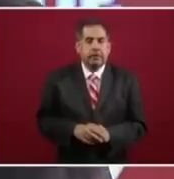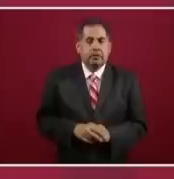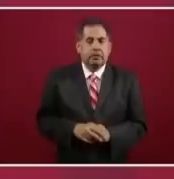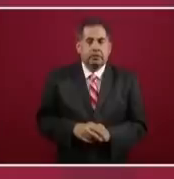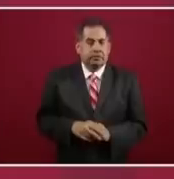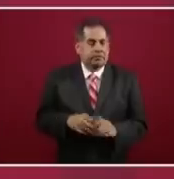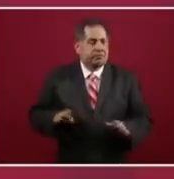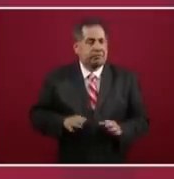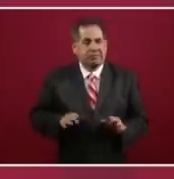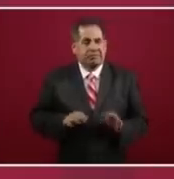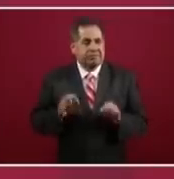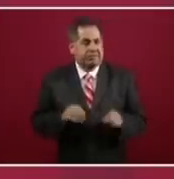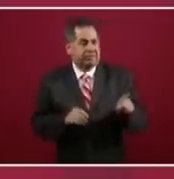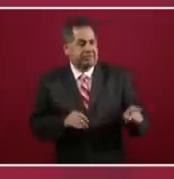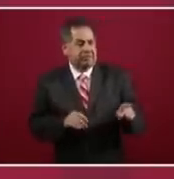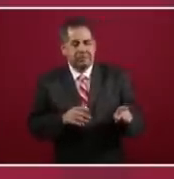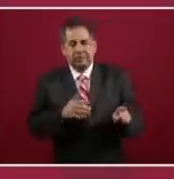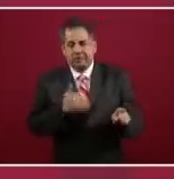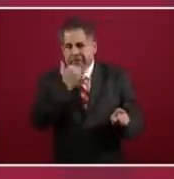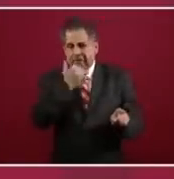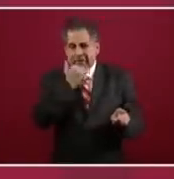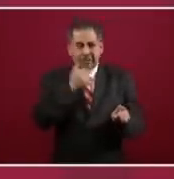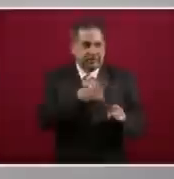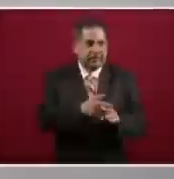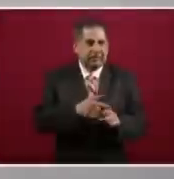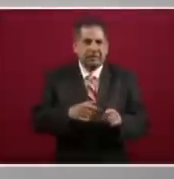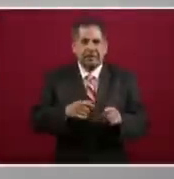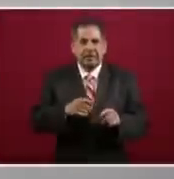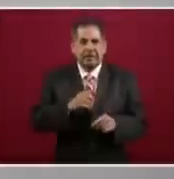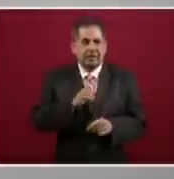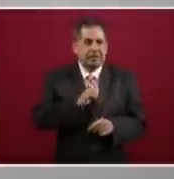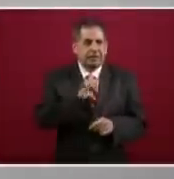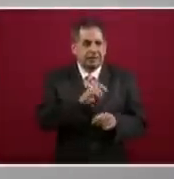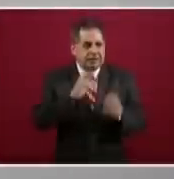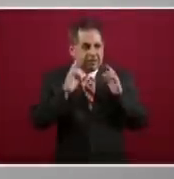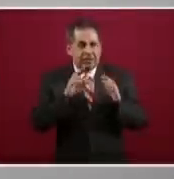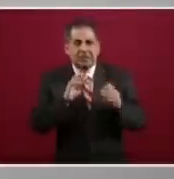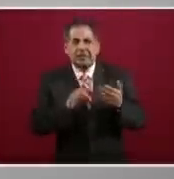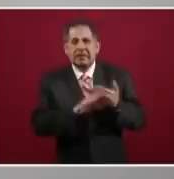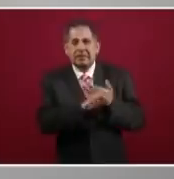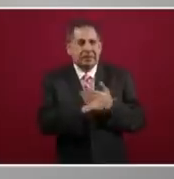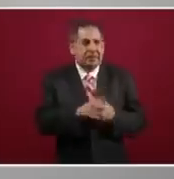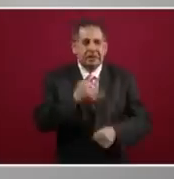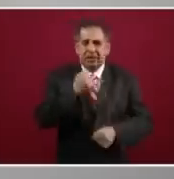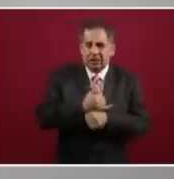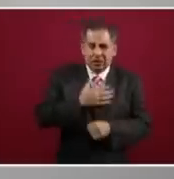actitudes racistas racistas inhumanas